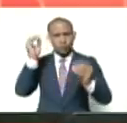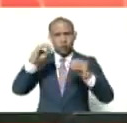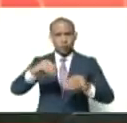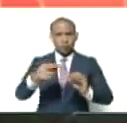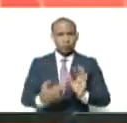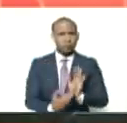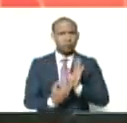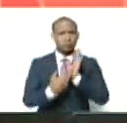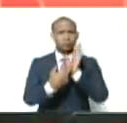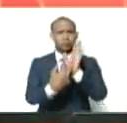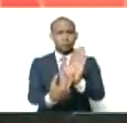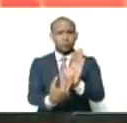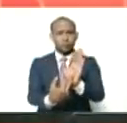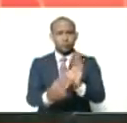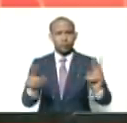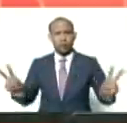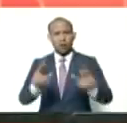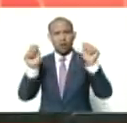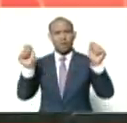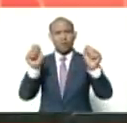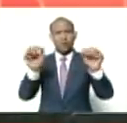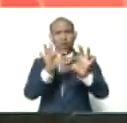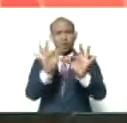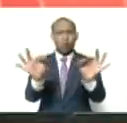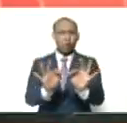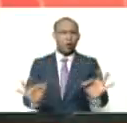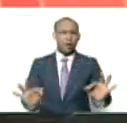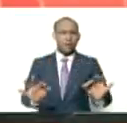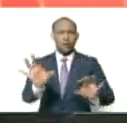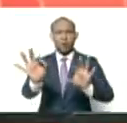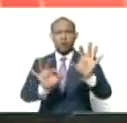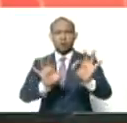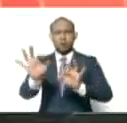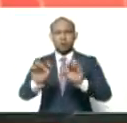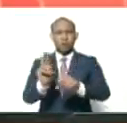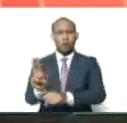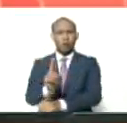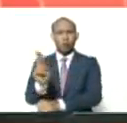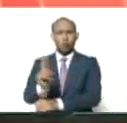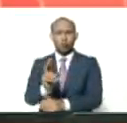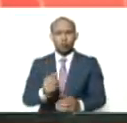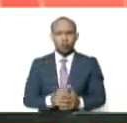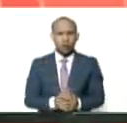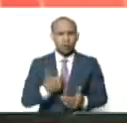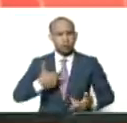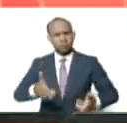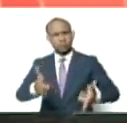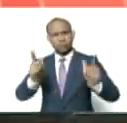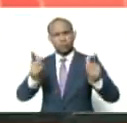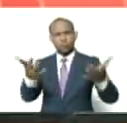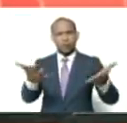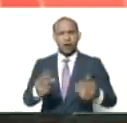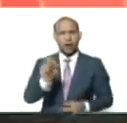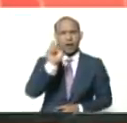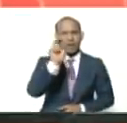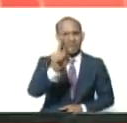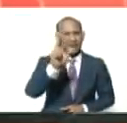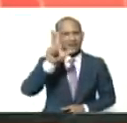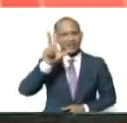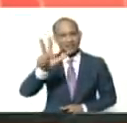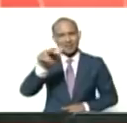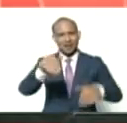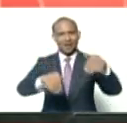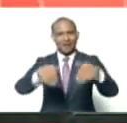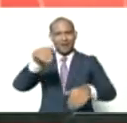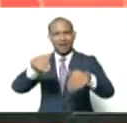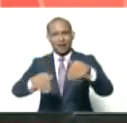resaltó el carácter victorioso de los métodos de selección utilizados, que nos ha permitido ganar 23 elecciones